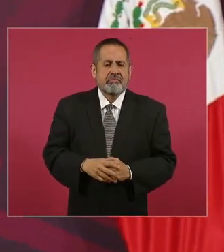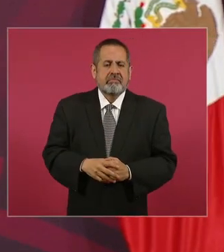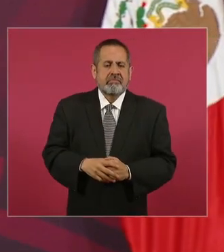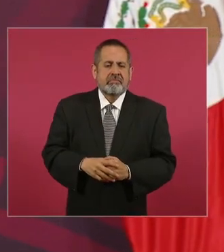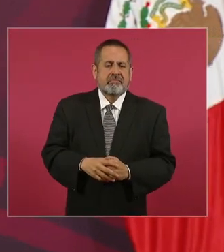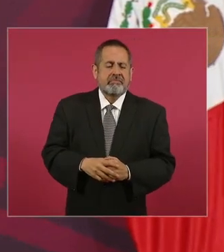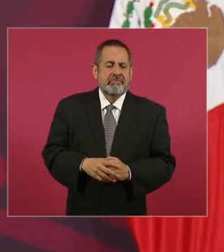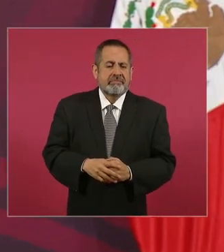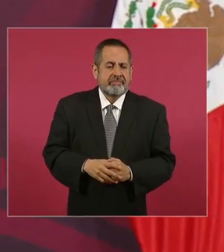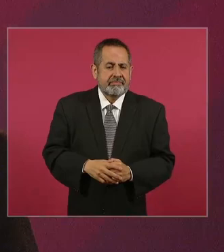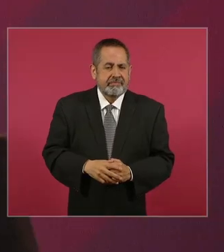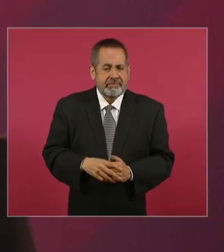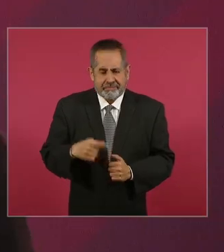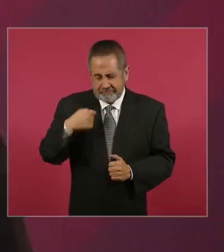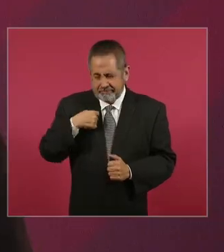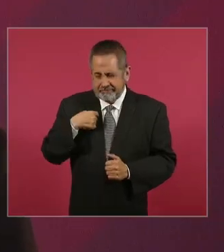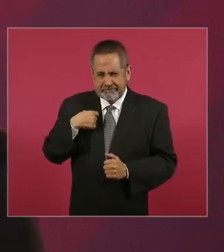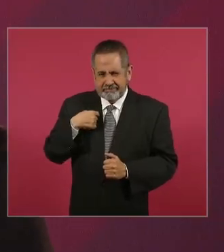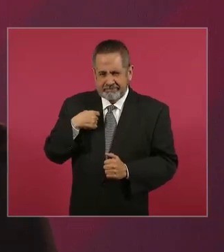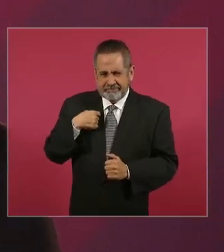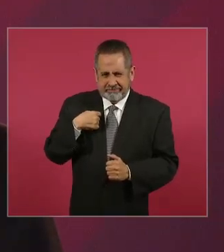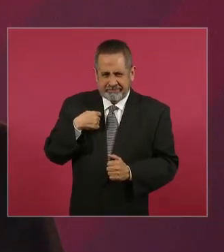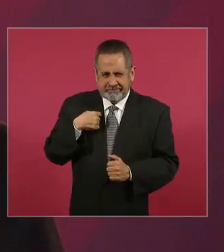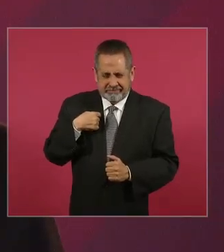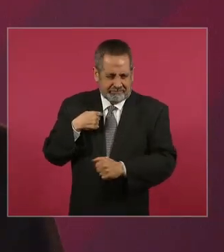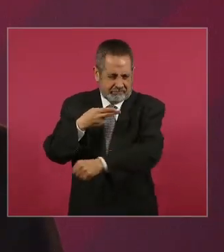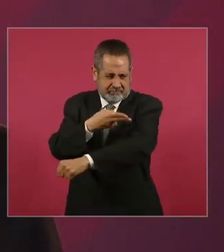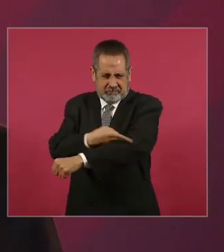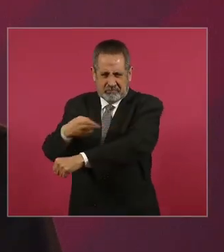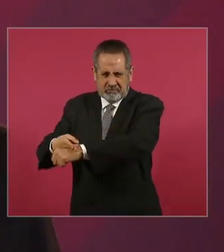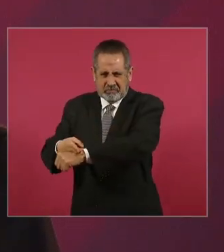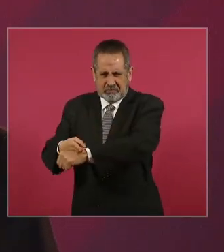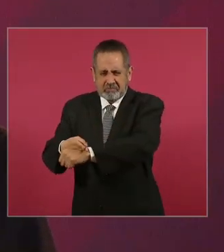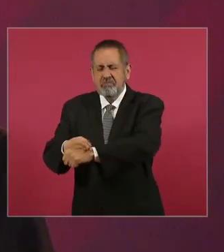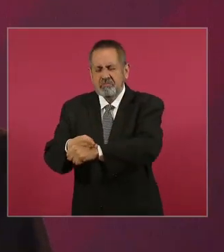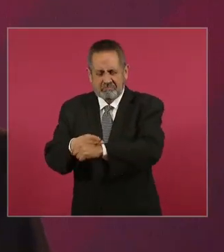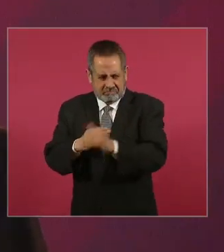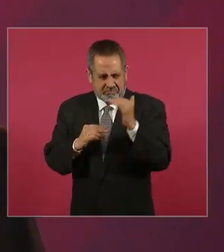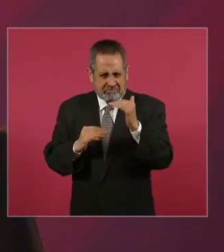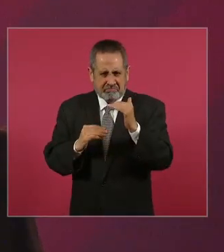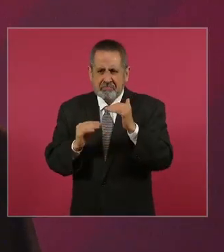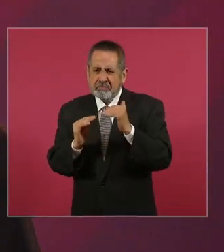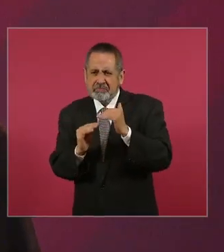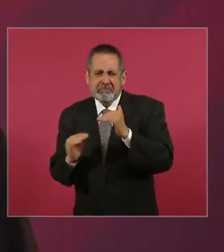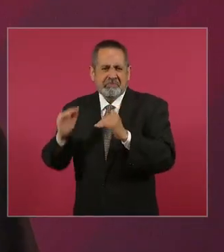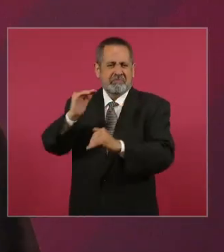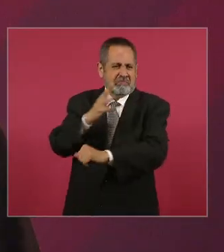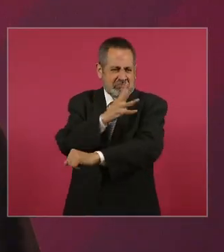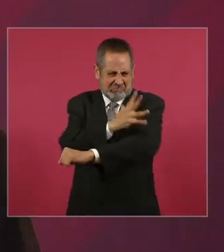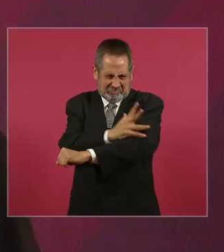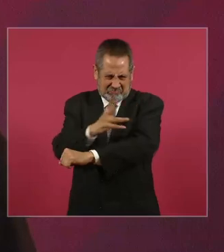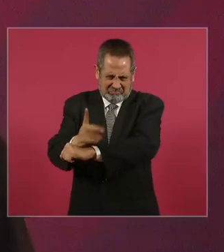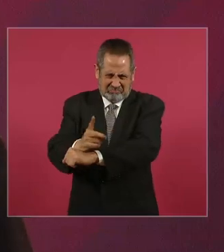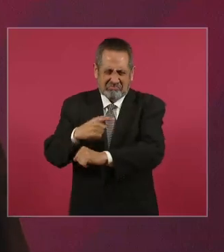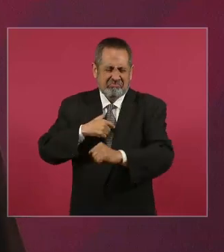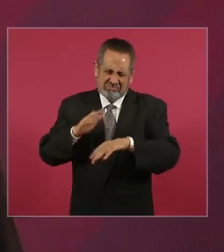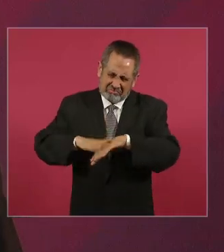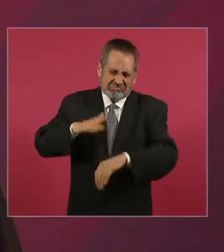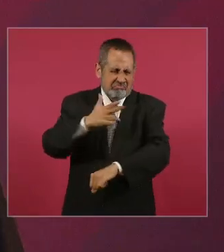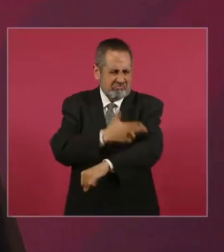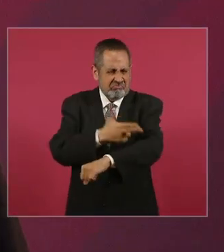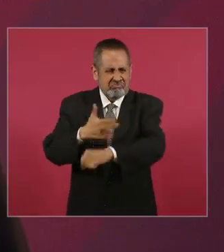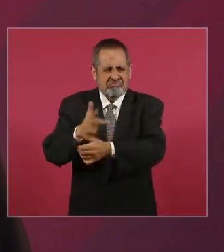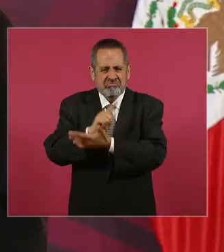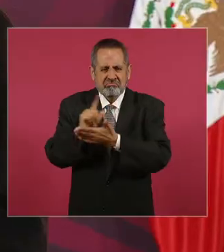es más que la honradez. Claro, eso sí. Entonces, por eso los puedo